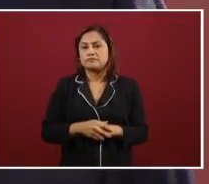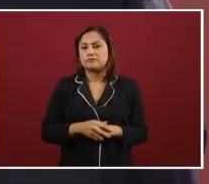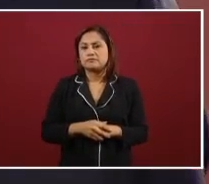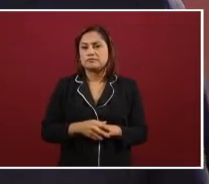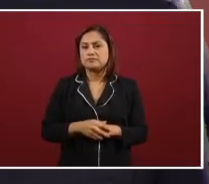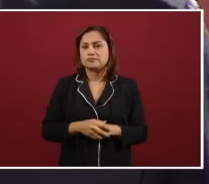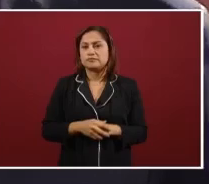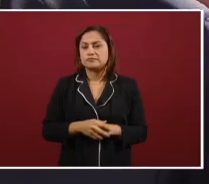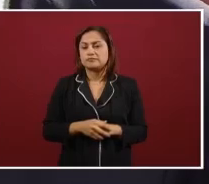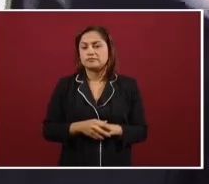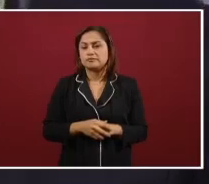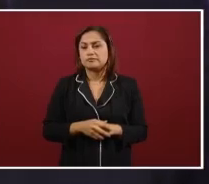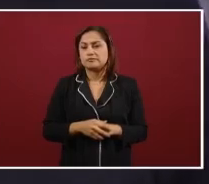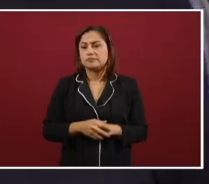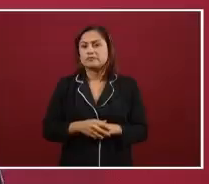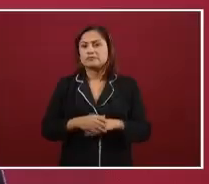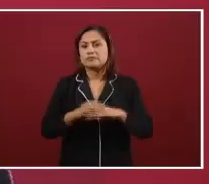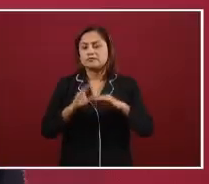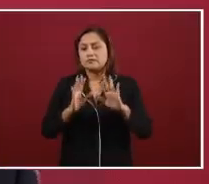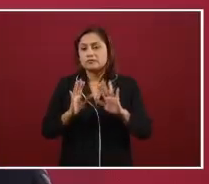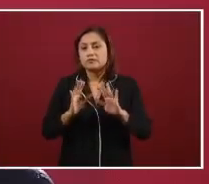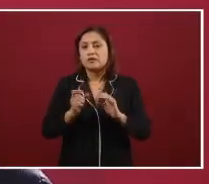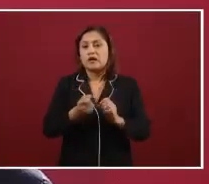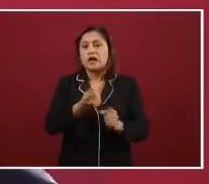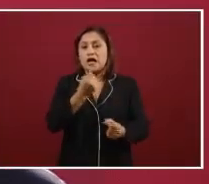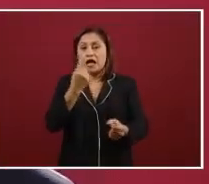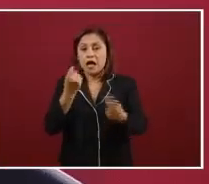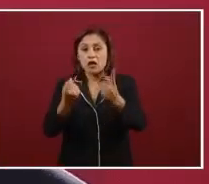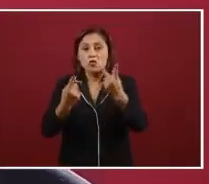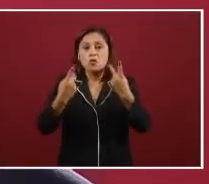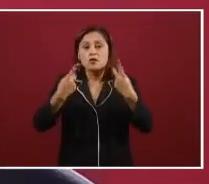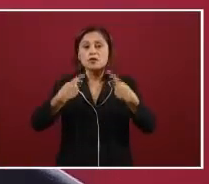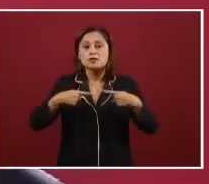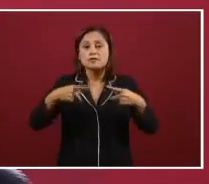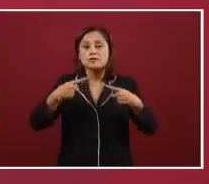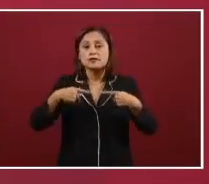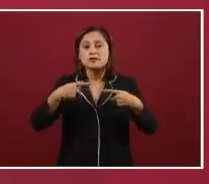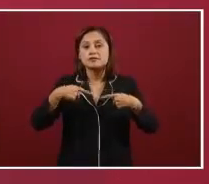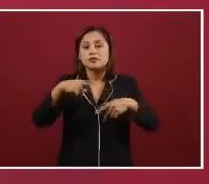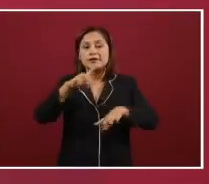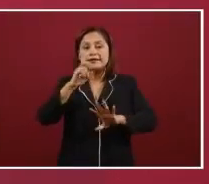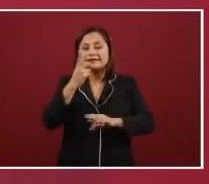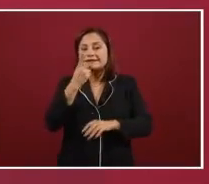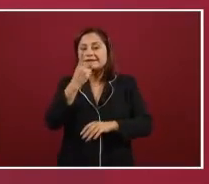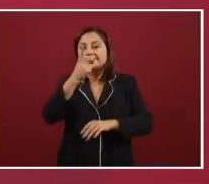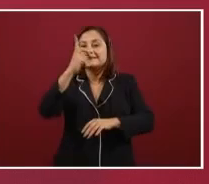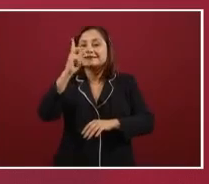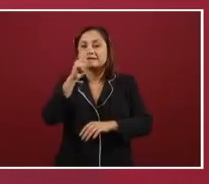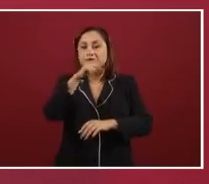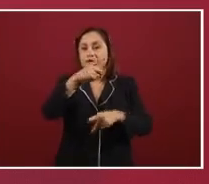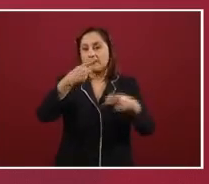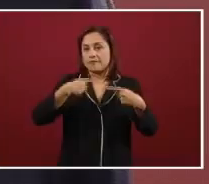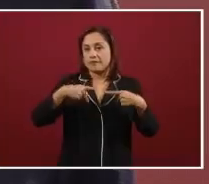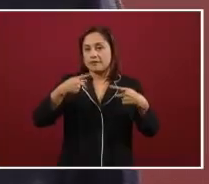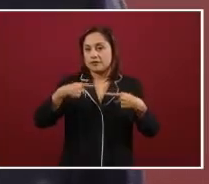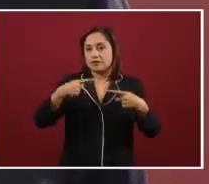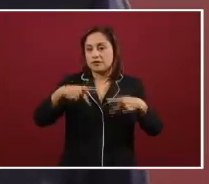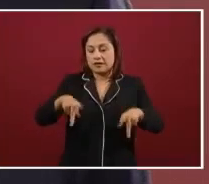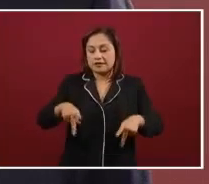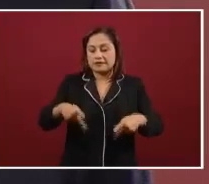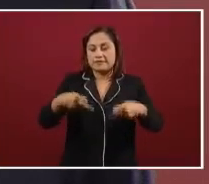dice que los que venden los fertilizantes pues son los que no quieren que se haga la